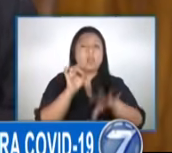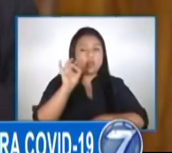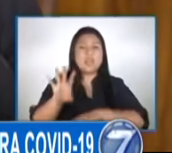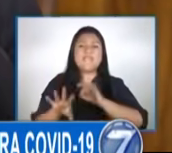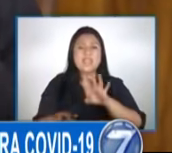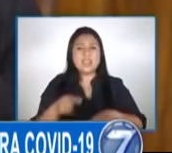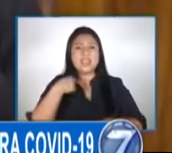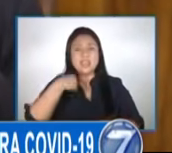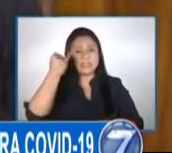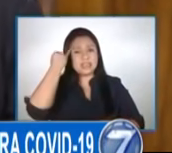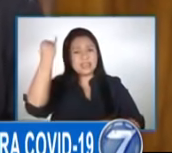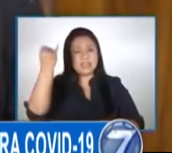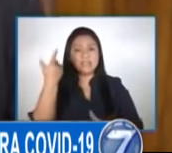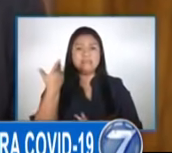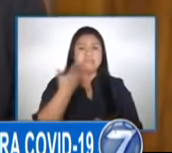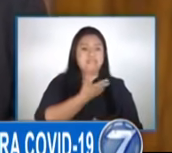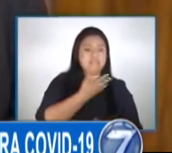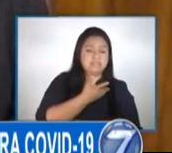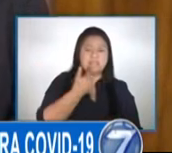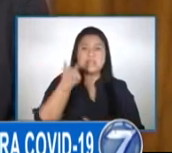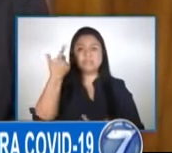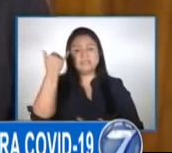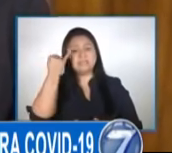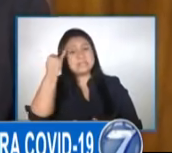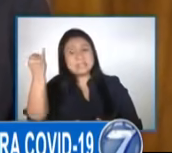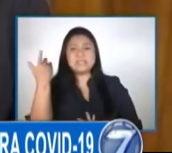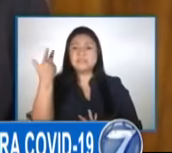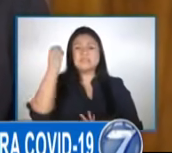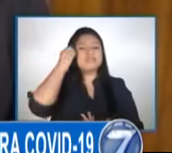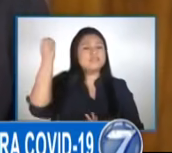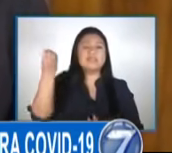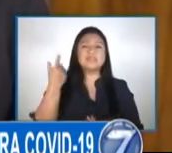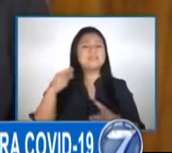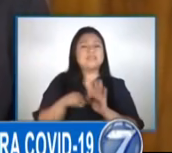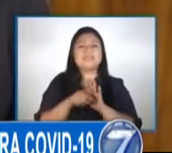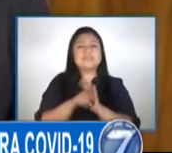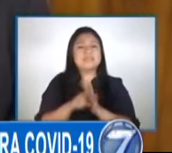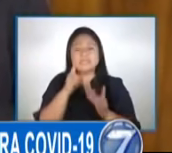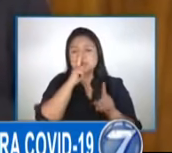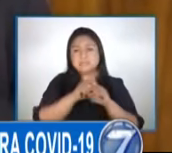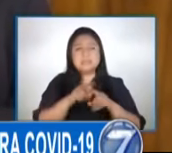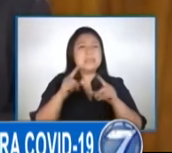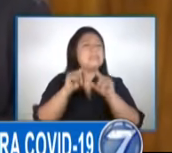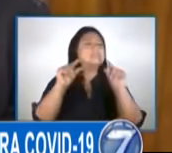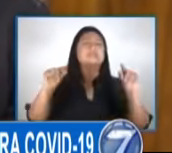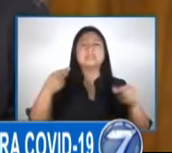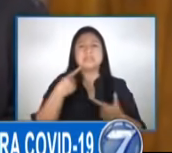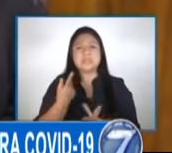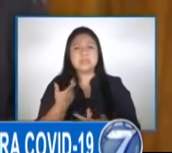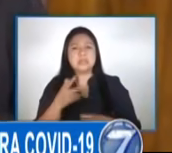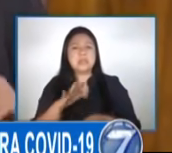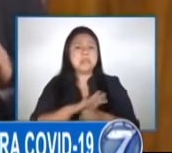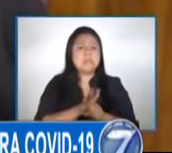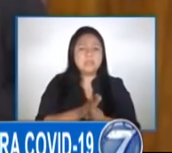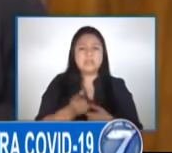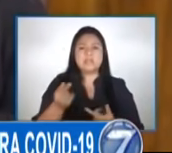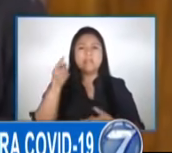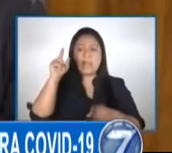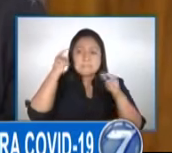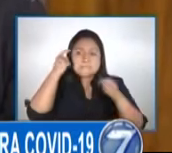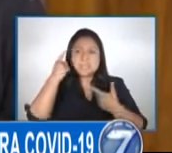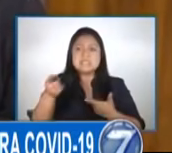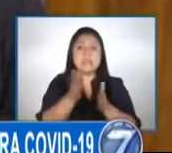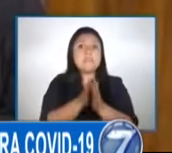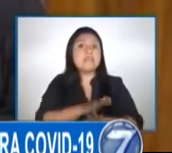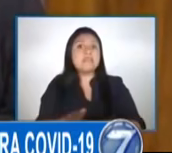mitos infundados y rumores negativos sobre la vacuna contra el COVID-19. ¿Qué si las personas piensan que los podría matar? ¿Qué